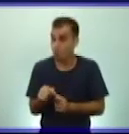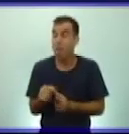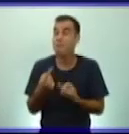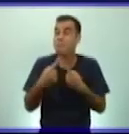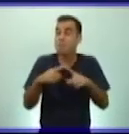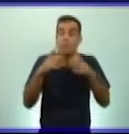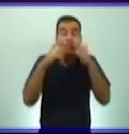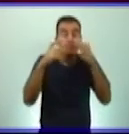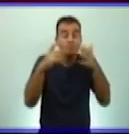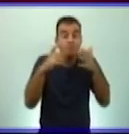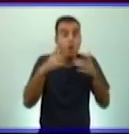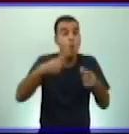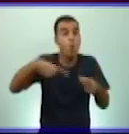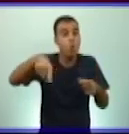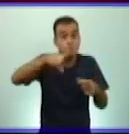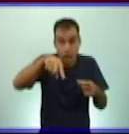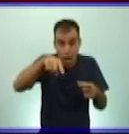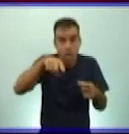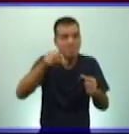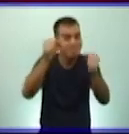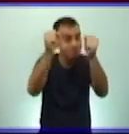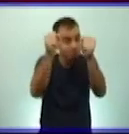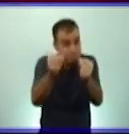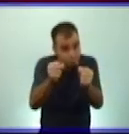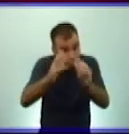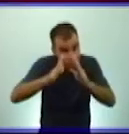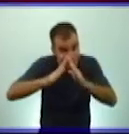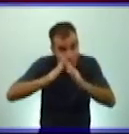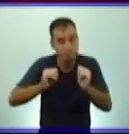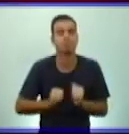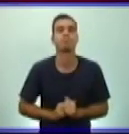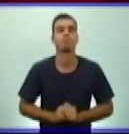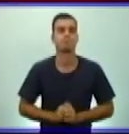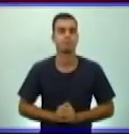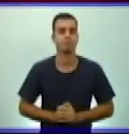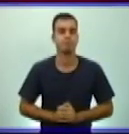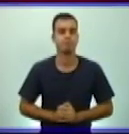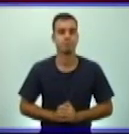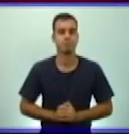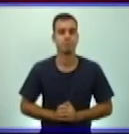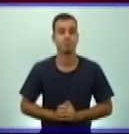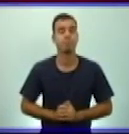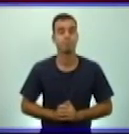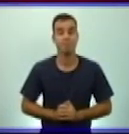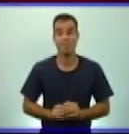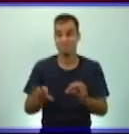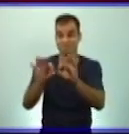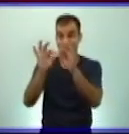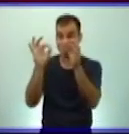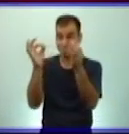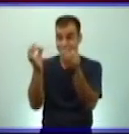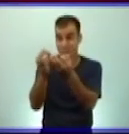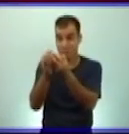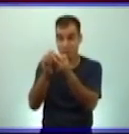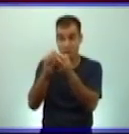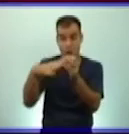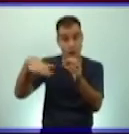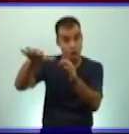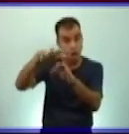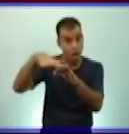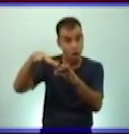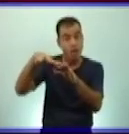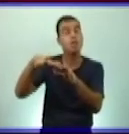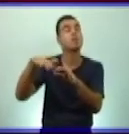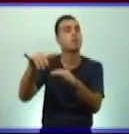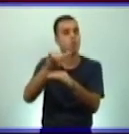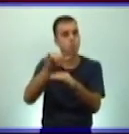importante, debemos quedarnos en casa. Y toda esa familia que está junto con nosotros,